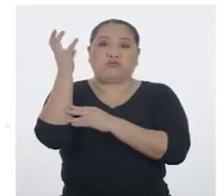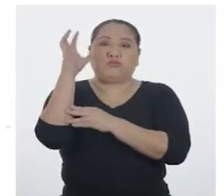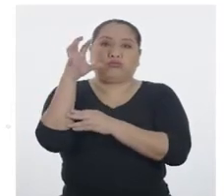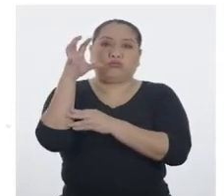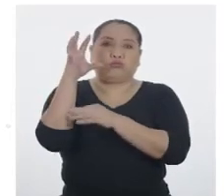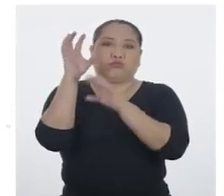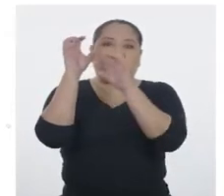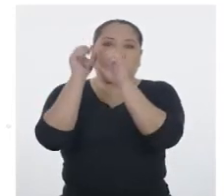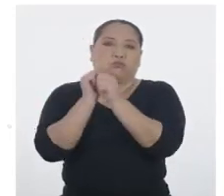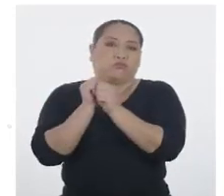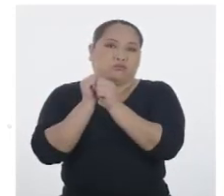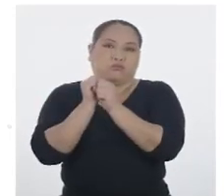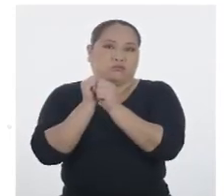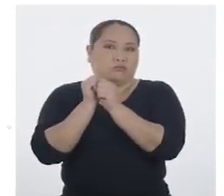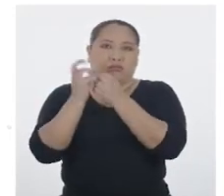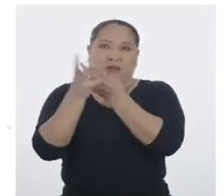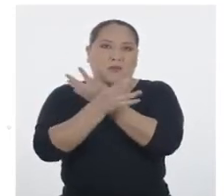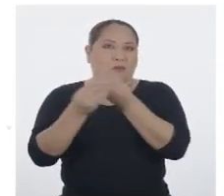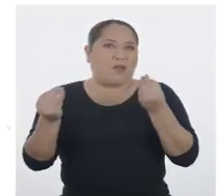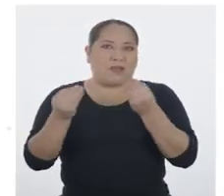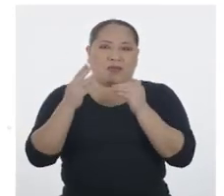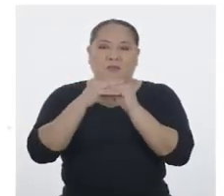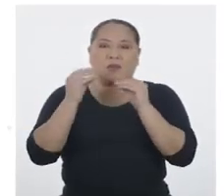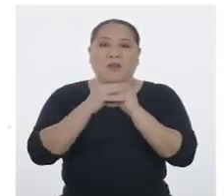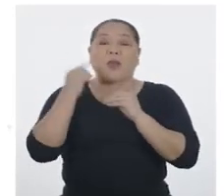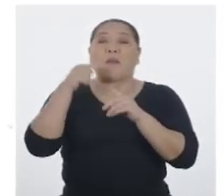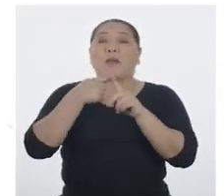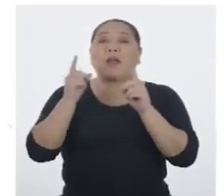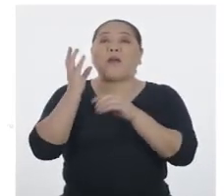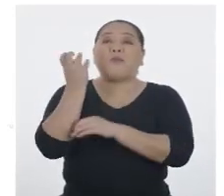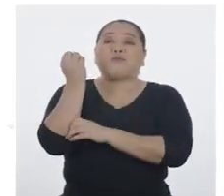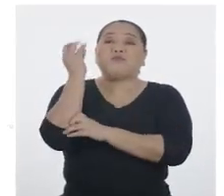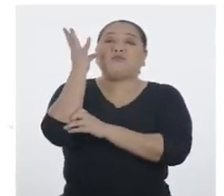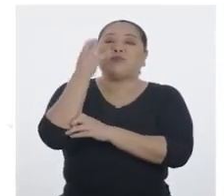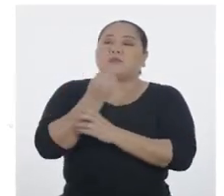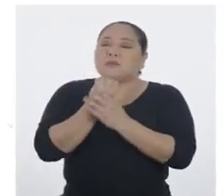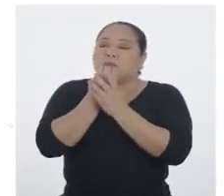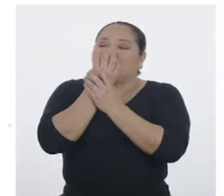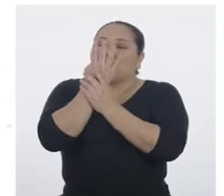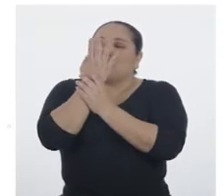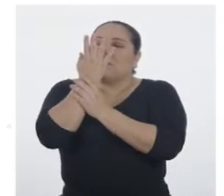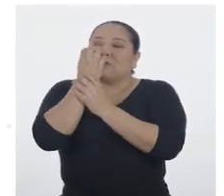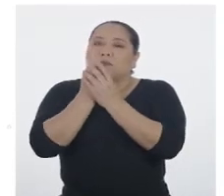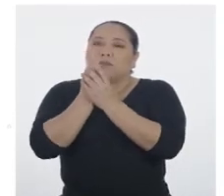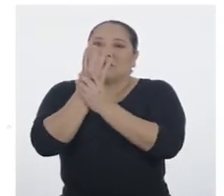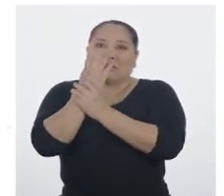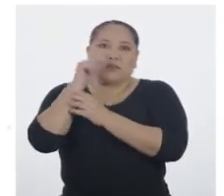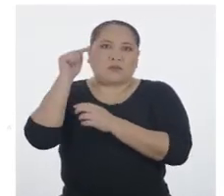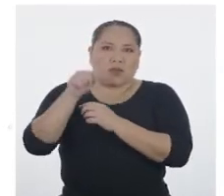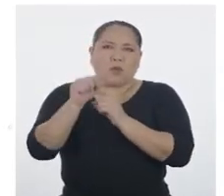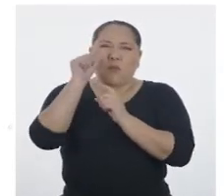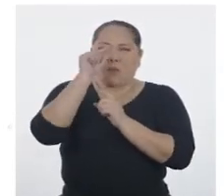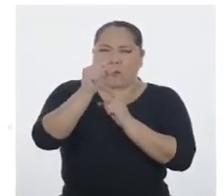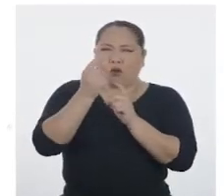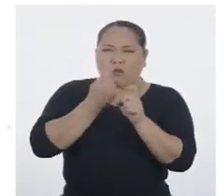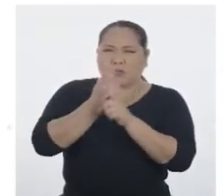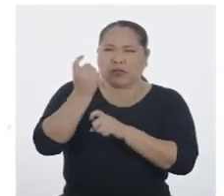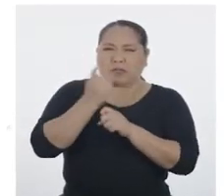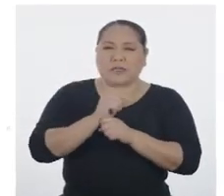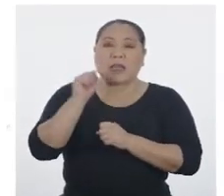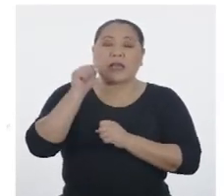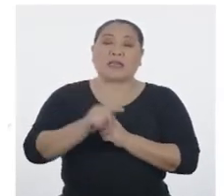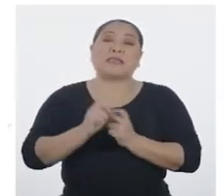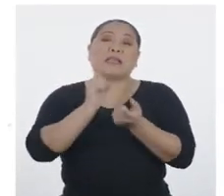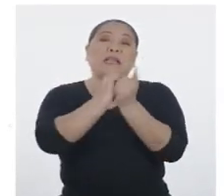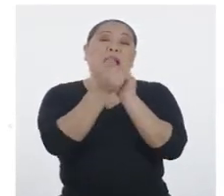producción será mermada, reducida. En cambio, si la planta se encuentra con botones florales cerrados, el daño será